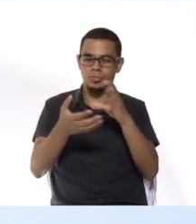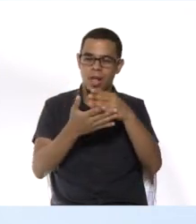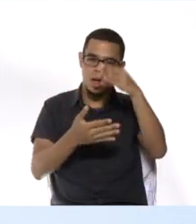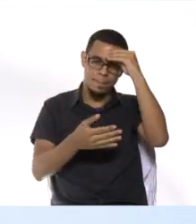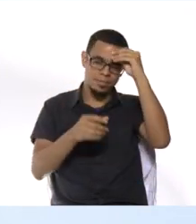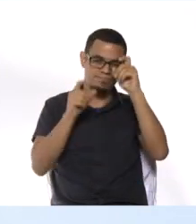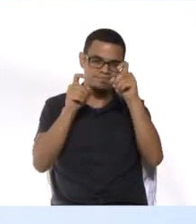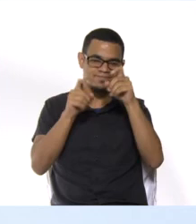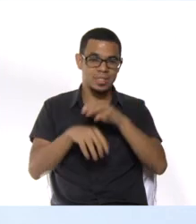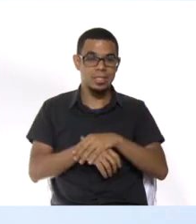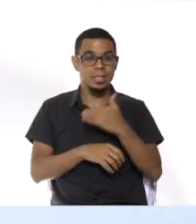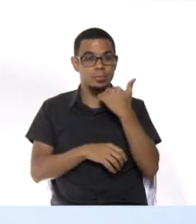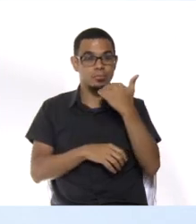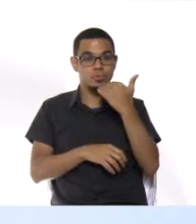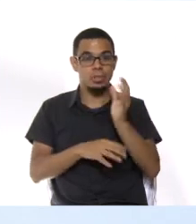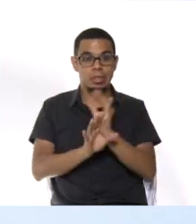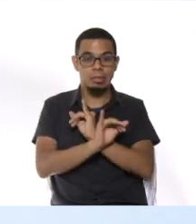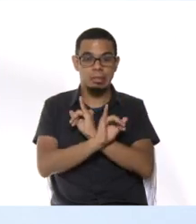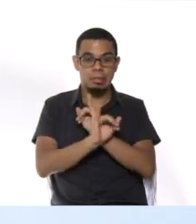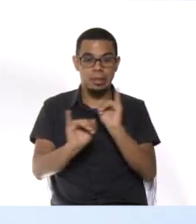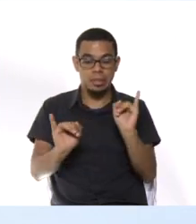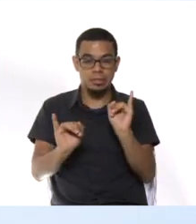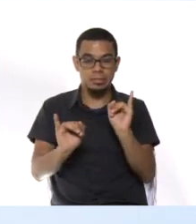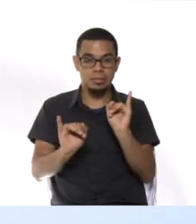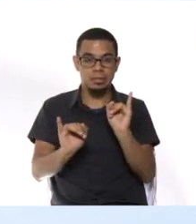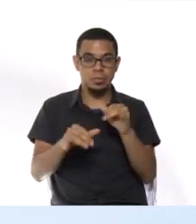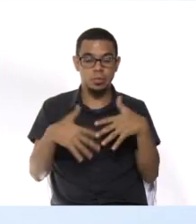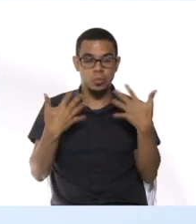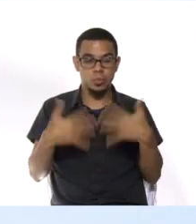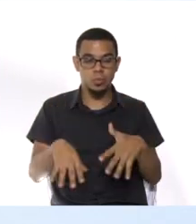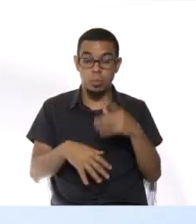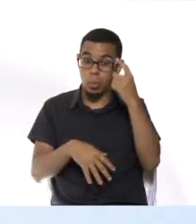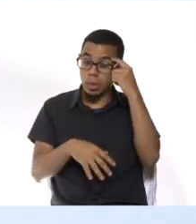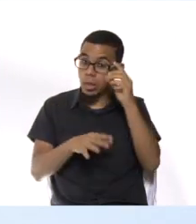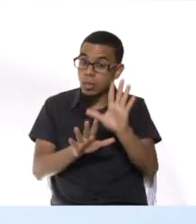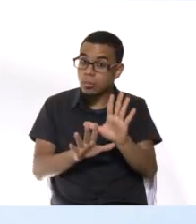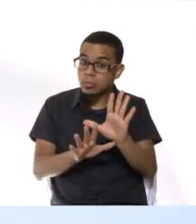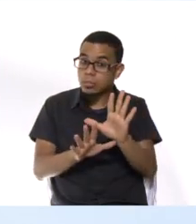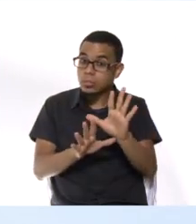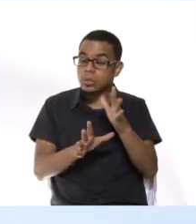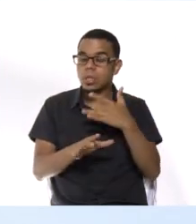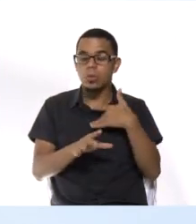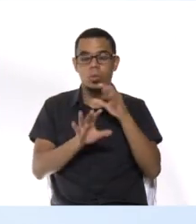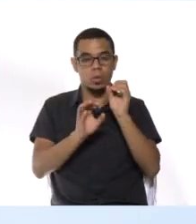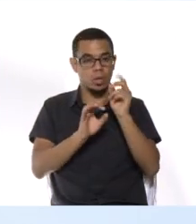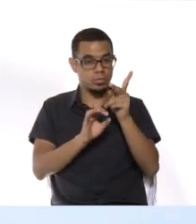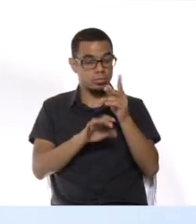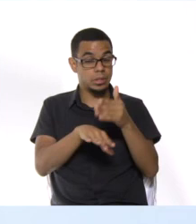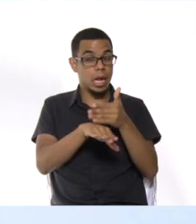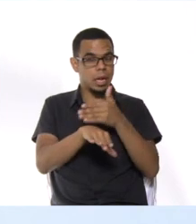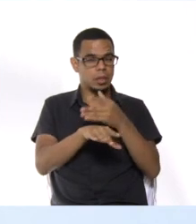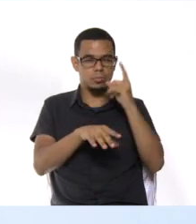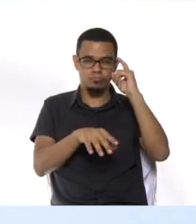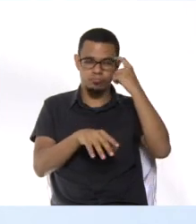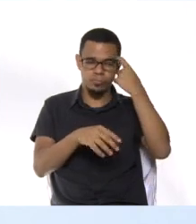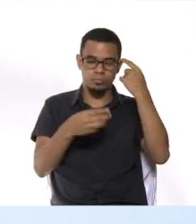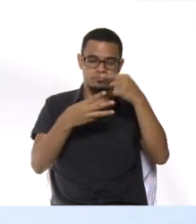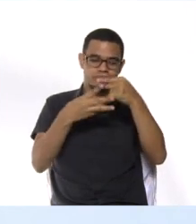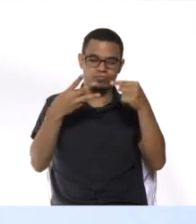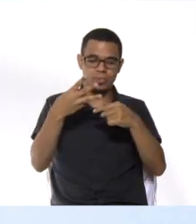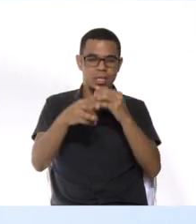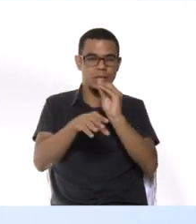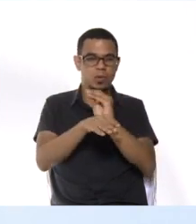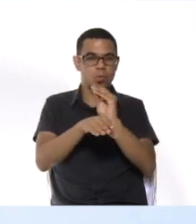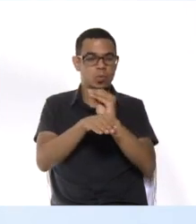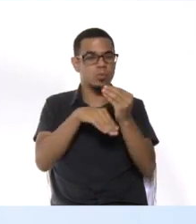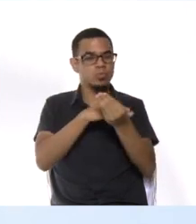pandemia. Y ya casi nos acercamos al final de nuestra programación por el día de hoy, pero antes es necesario que recordemos las medidas